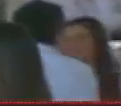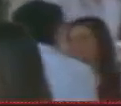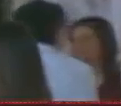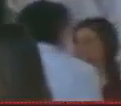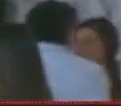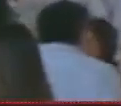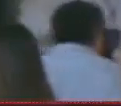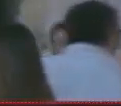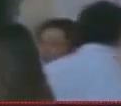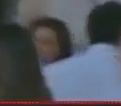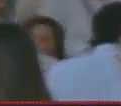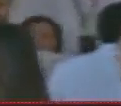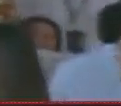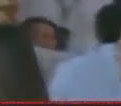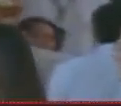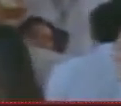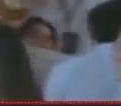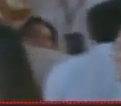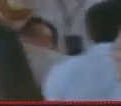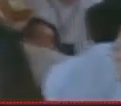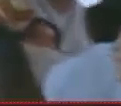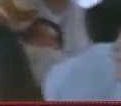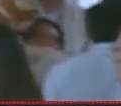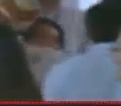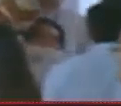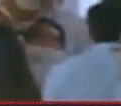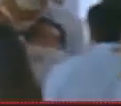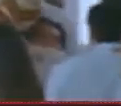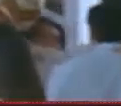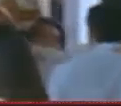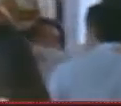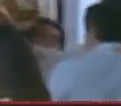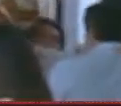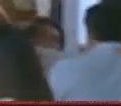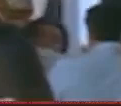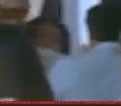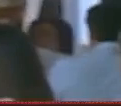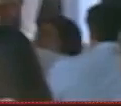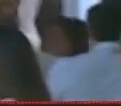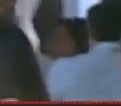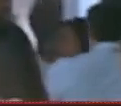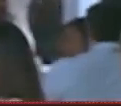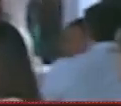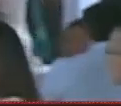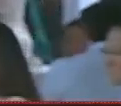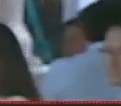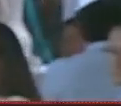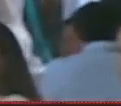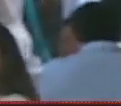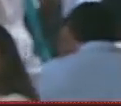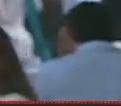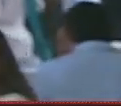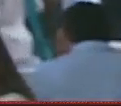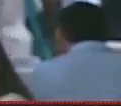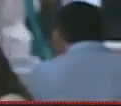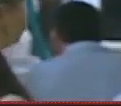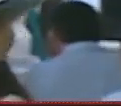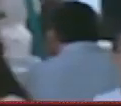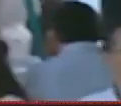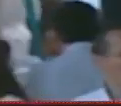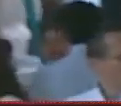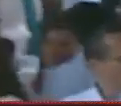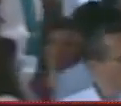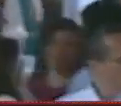Nacional de Participación Ciudadana en el que están activas más de 30 sectores de la sociedad de la nación neogranadina. Es